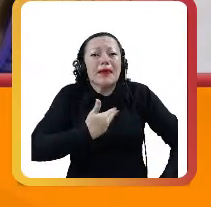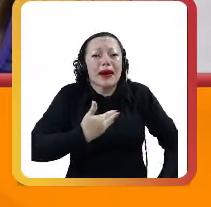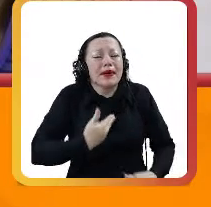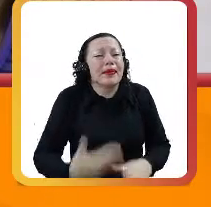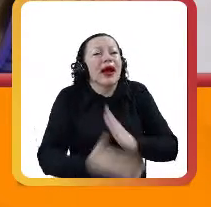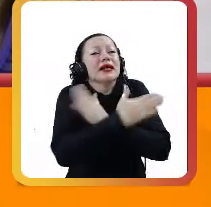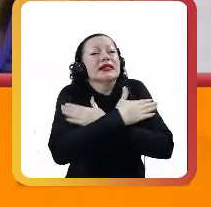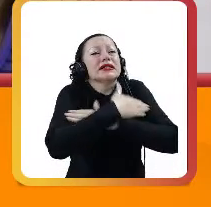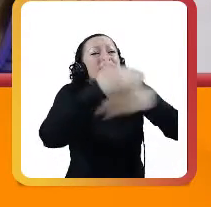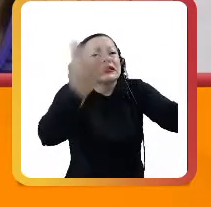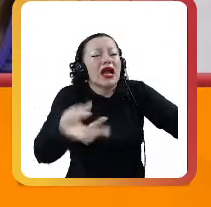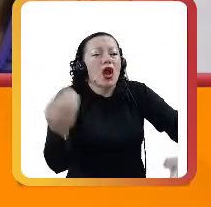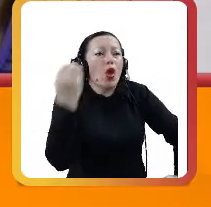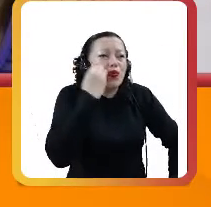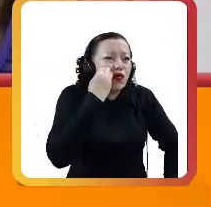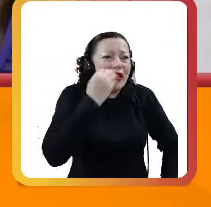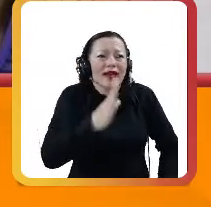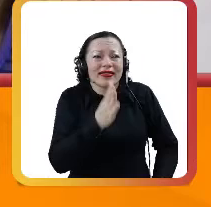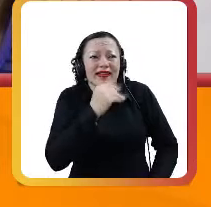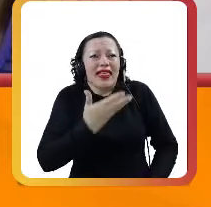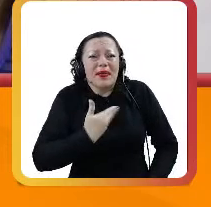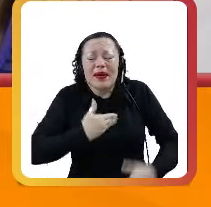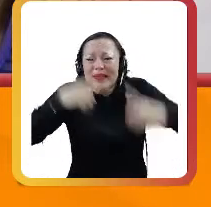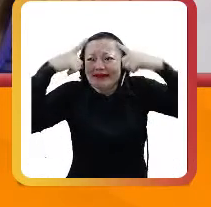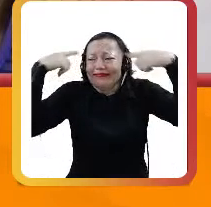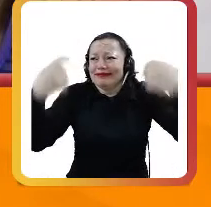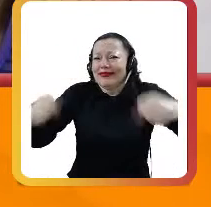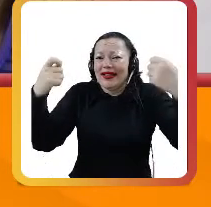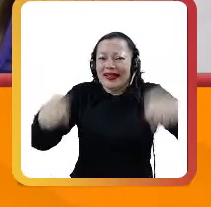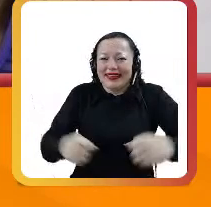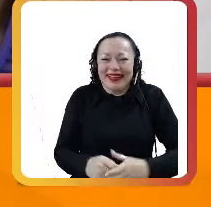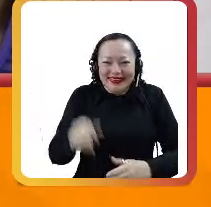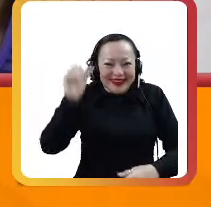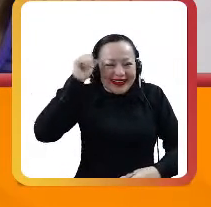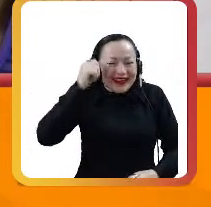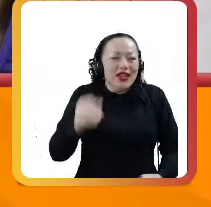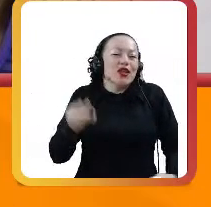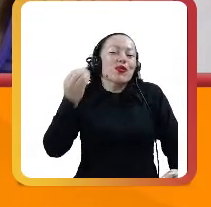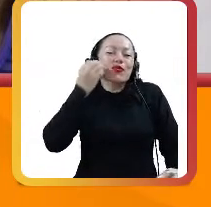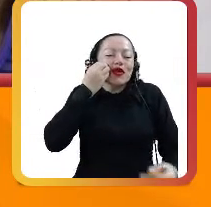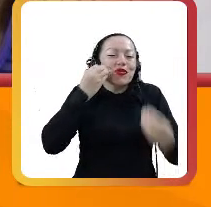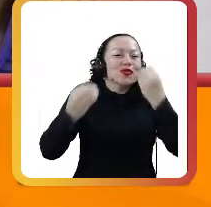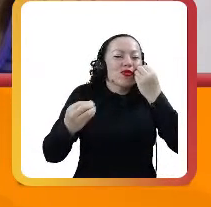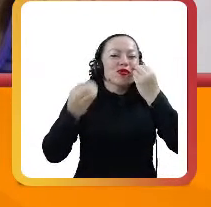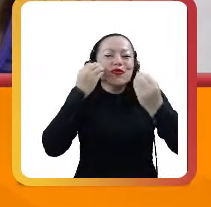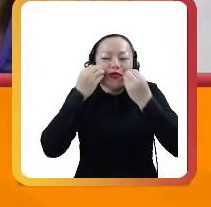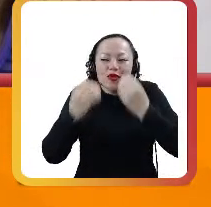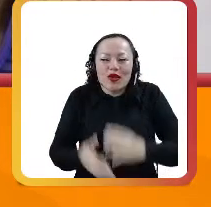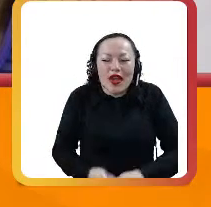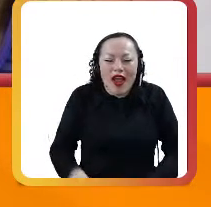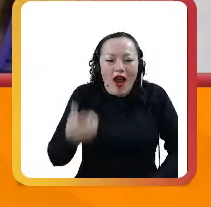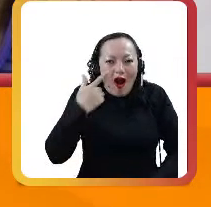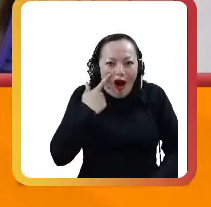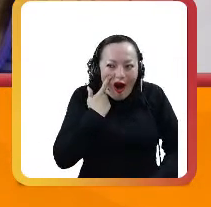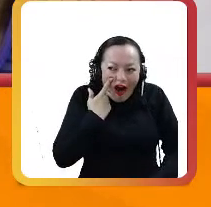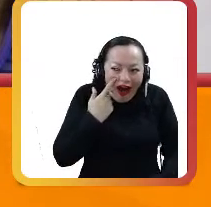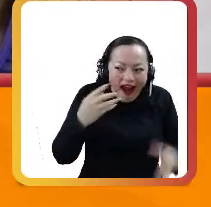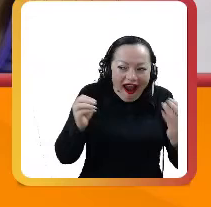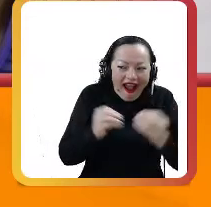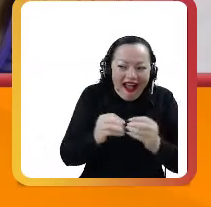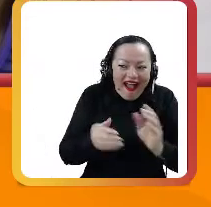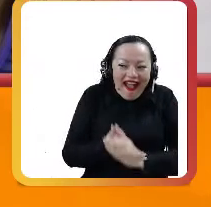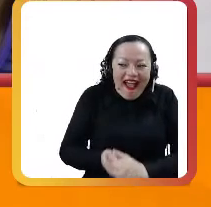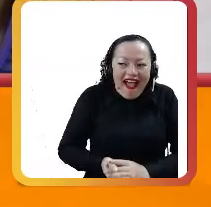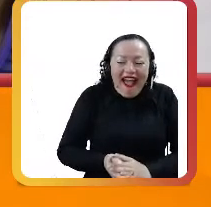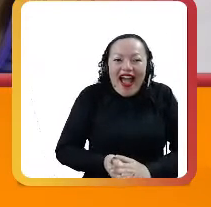ir donde, sí, ese desespero y ese duendecito chiquito que le habla a uno al oído diciendo, hágalo bien, y el otro por el otro